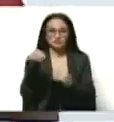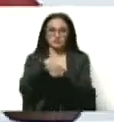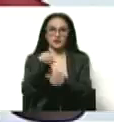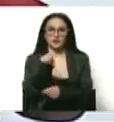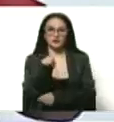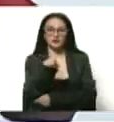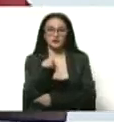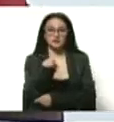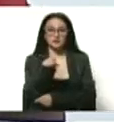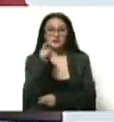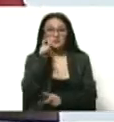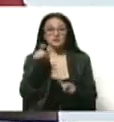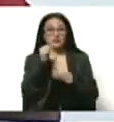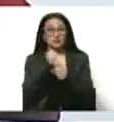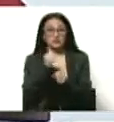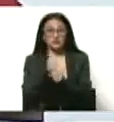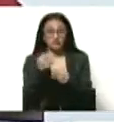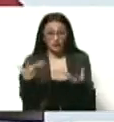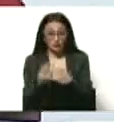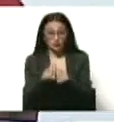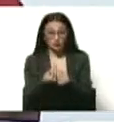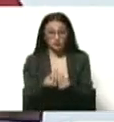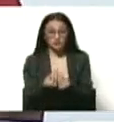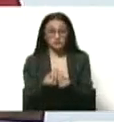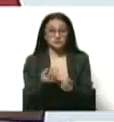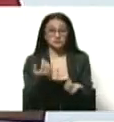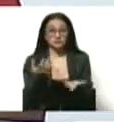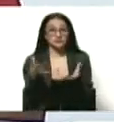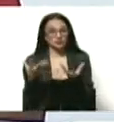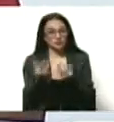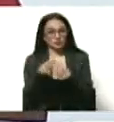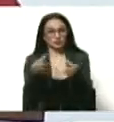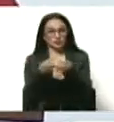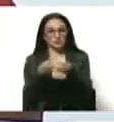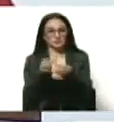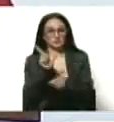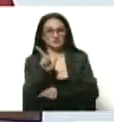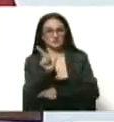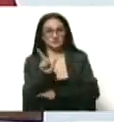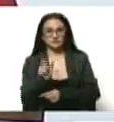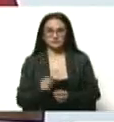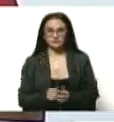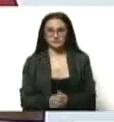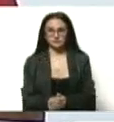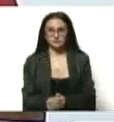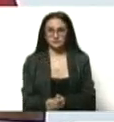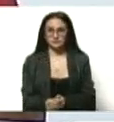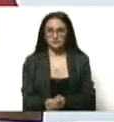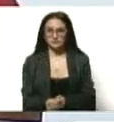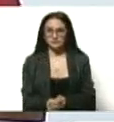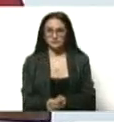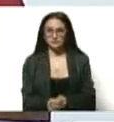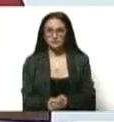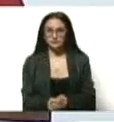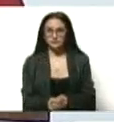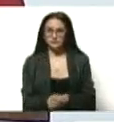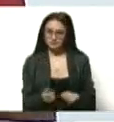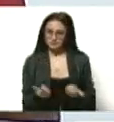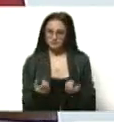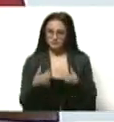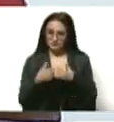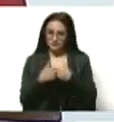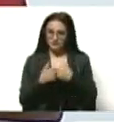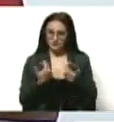asunto. Los que queden van a trabajar con usted porque somos militantes. Somos militantes. Dejemos que el pueblo se